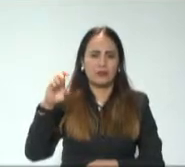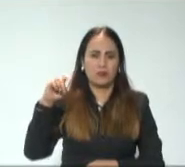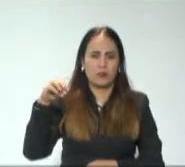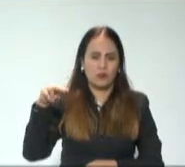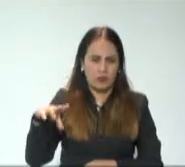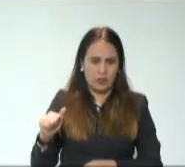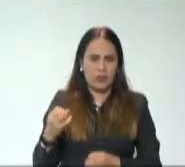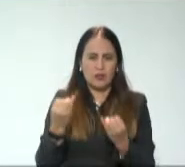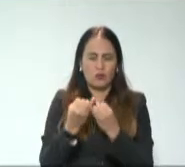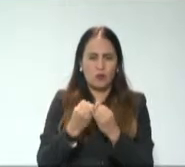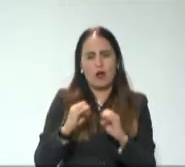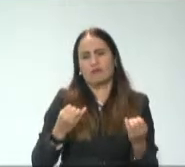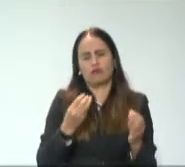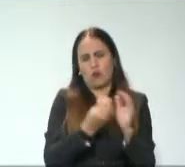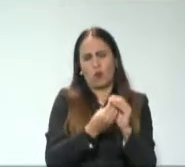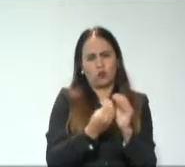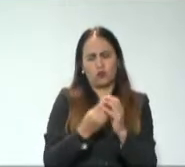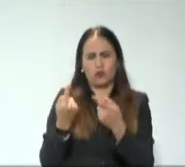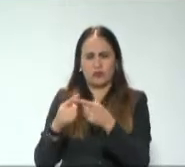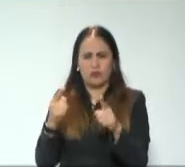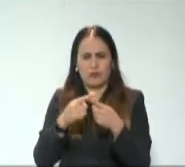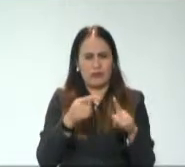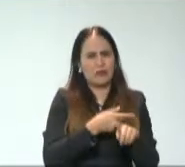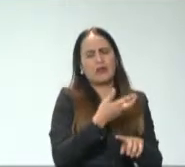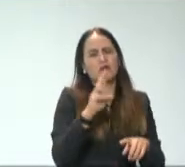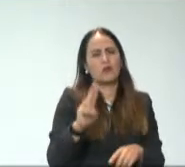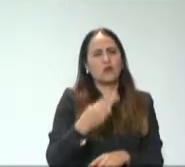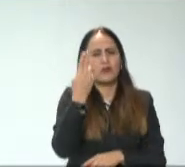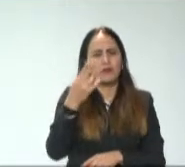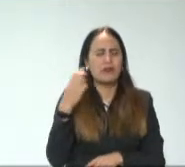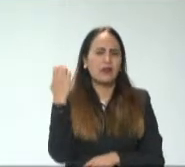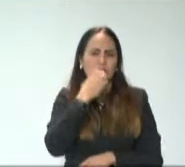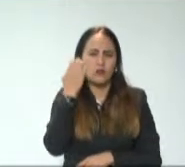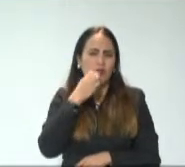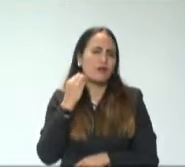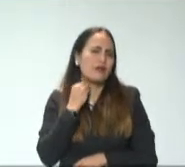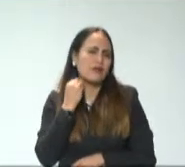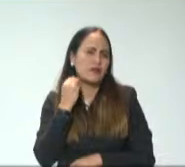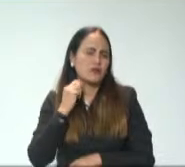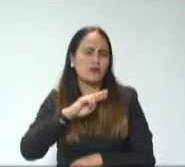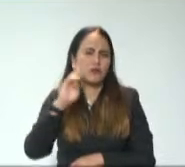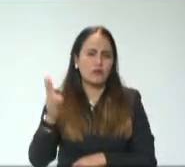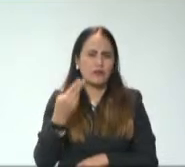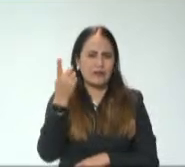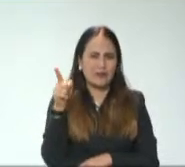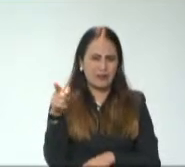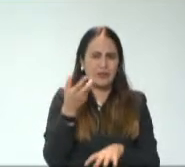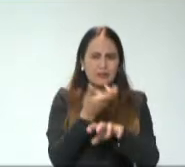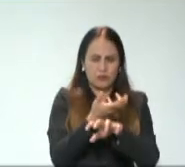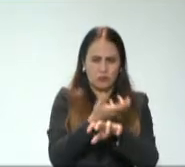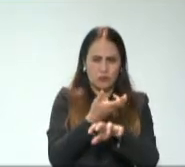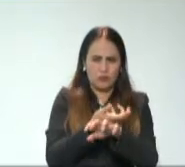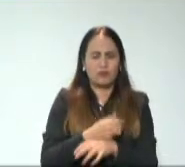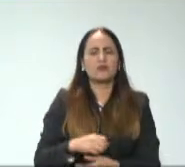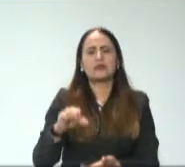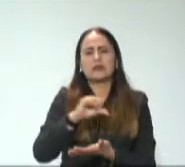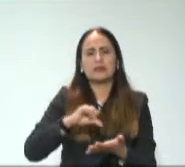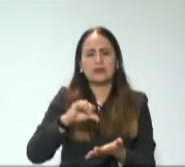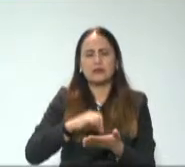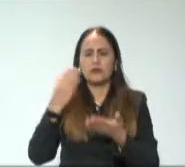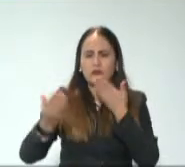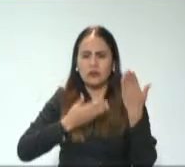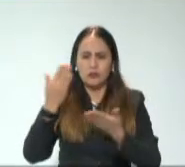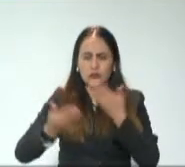cursos en la universidad de upsala la escuela de derecho de la Universidad de Harvard el centro de estudios de